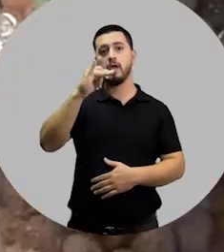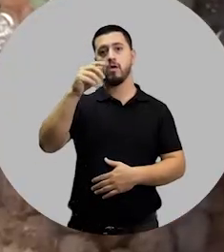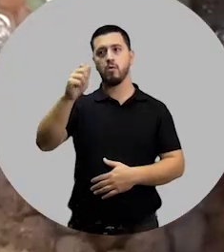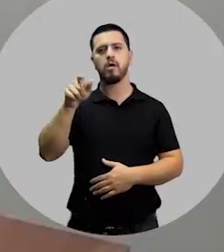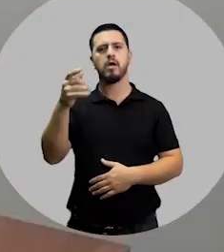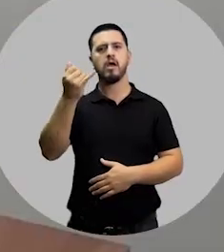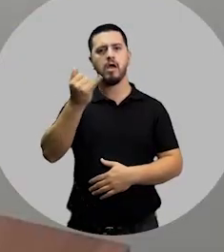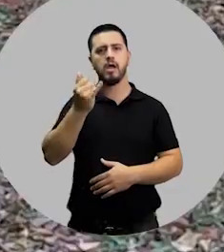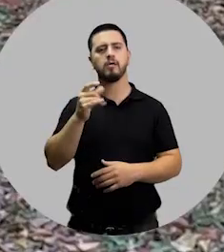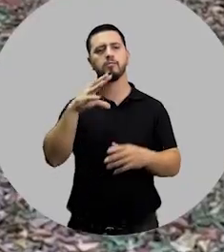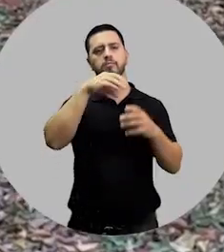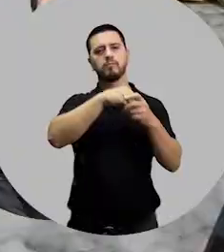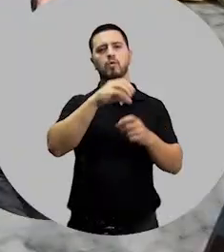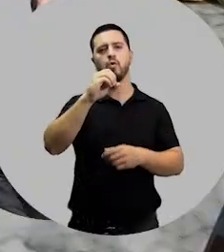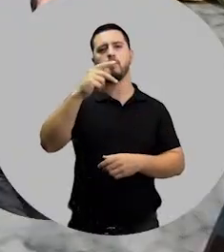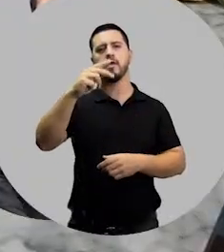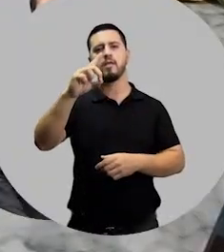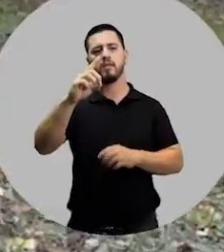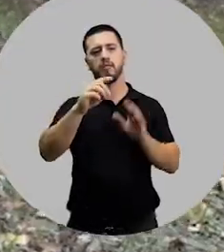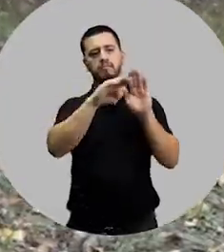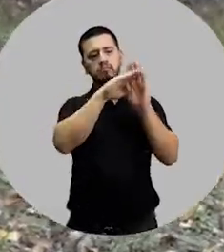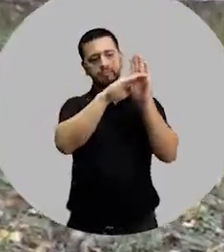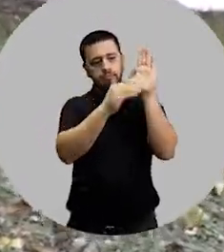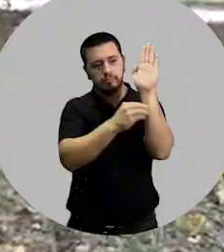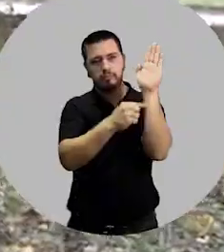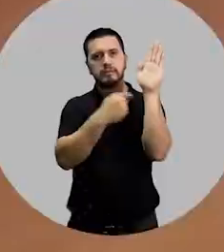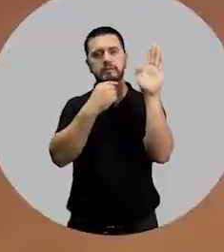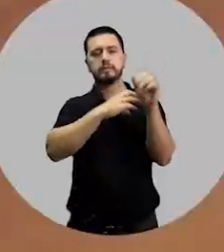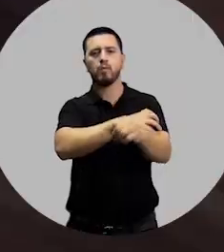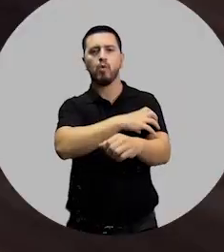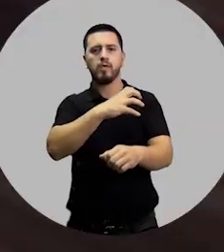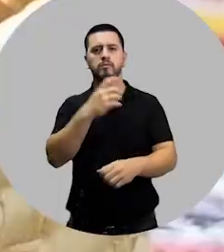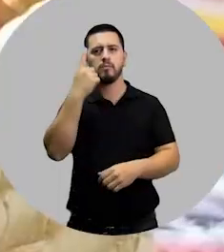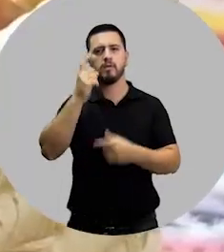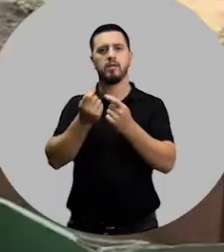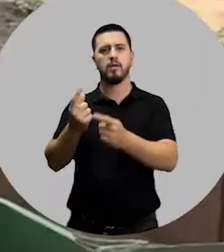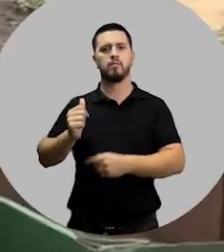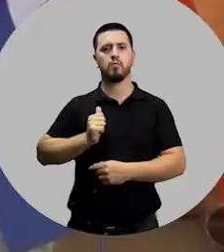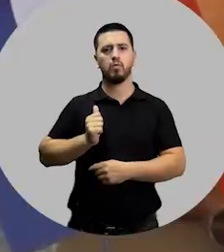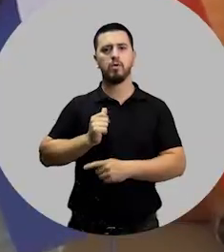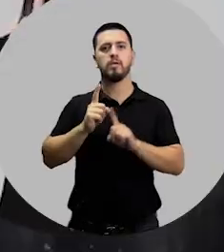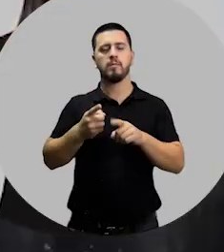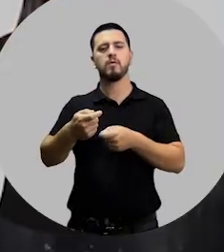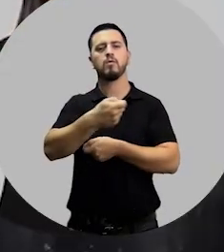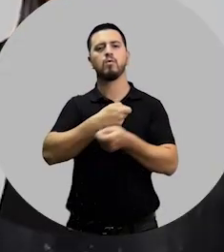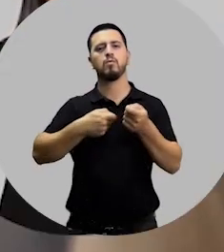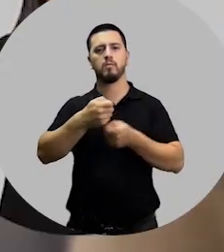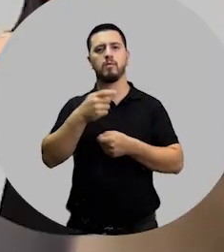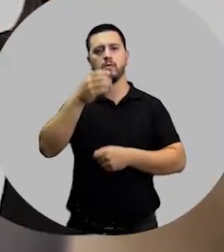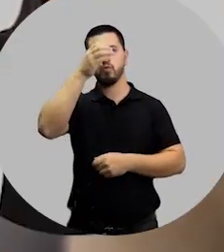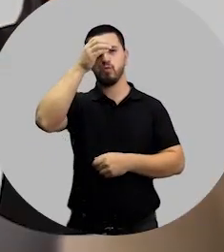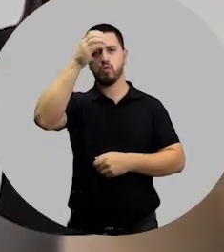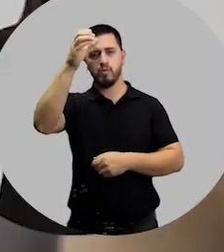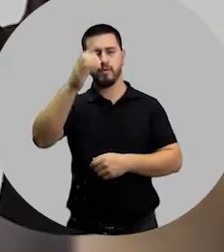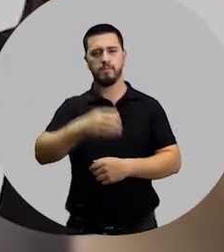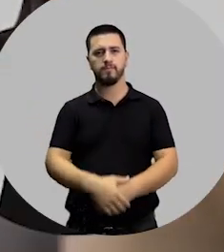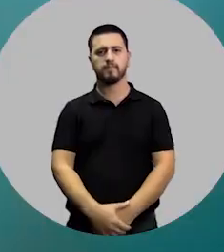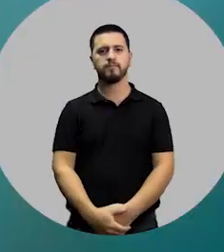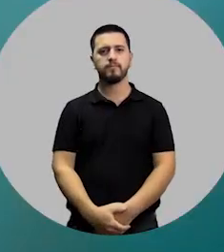ejes prioritarios de la OPD, Empoderamiento Económico y Social de la Mujer y Economías Creativas y